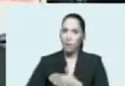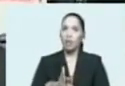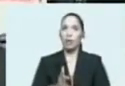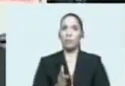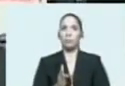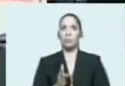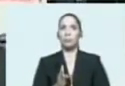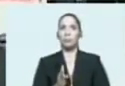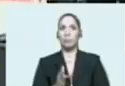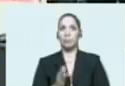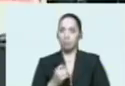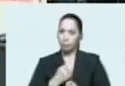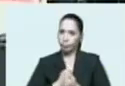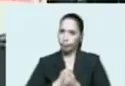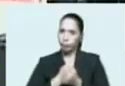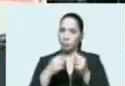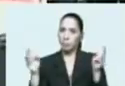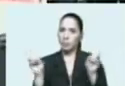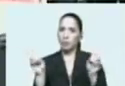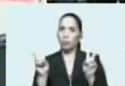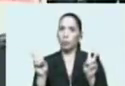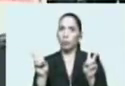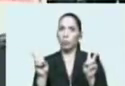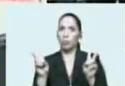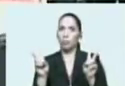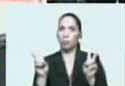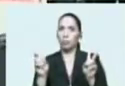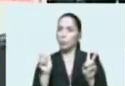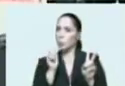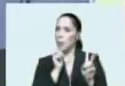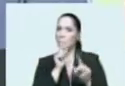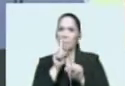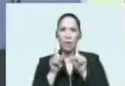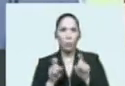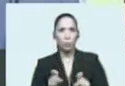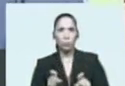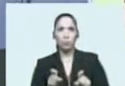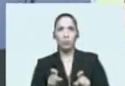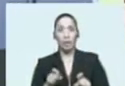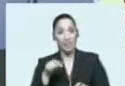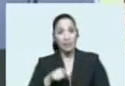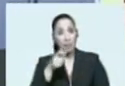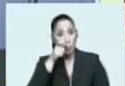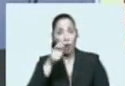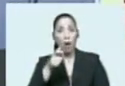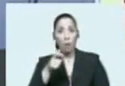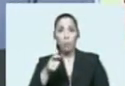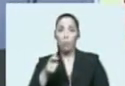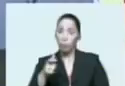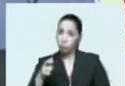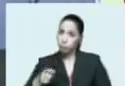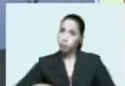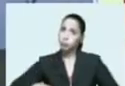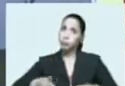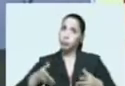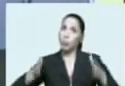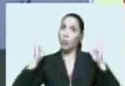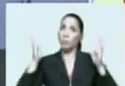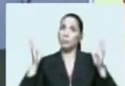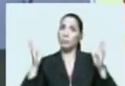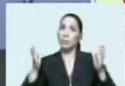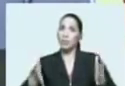en la victoria pero no tengan duda de que este pueblo ha vencido no tengan duda de